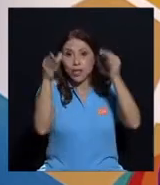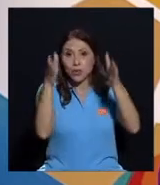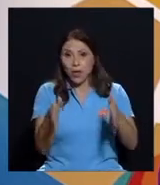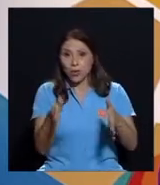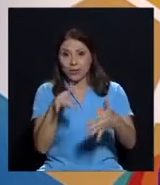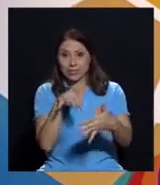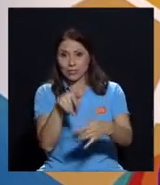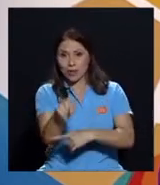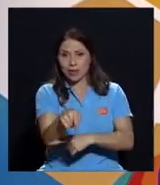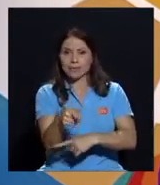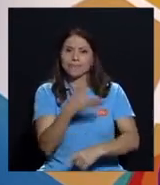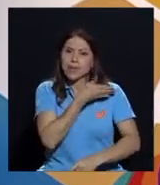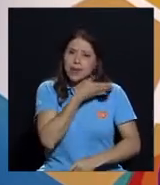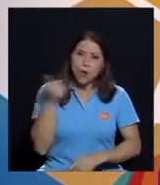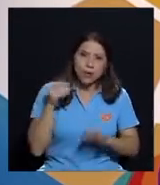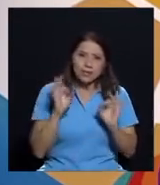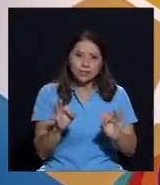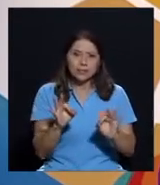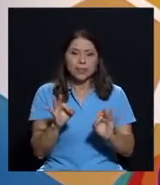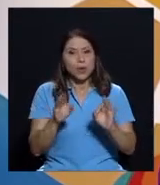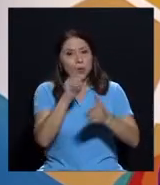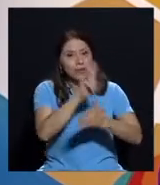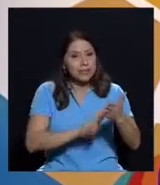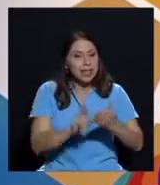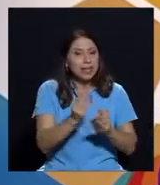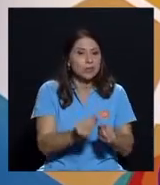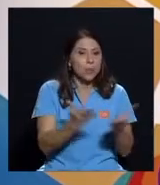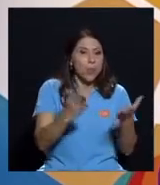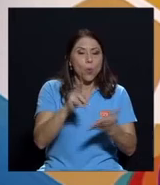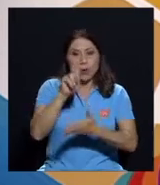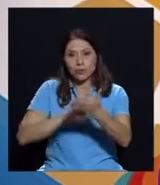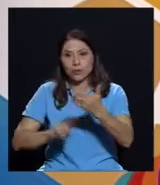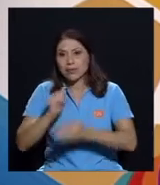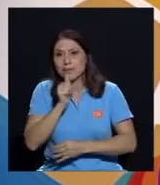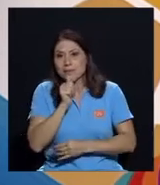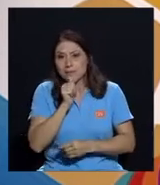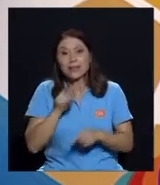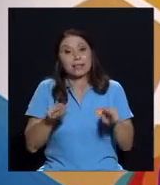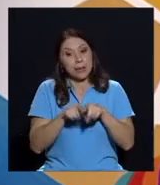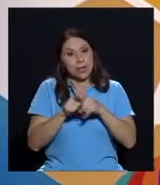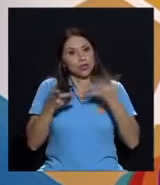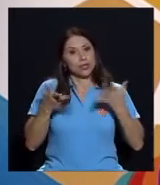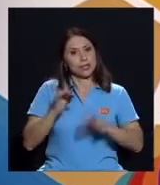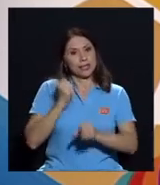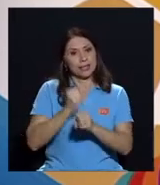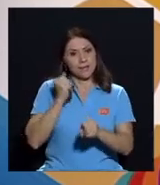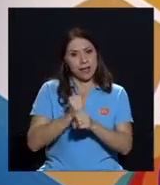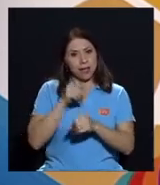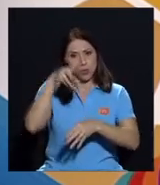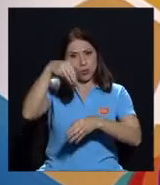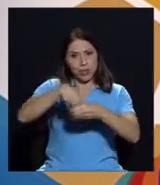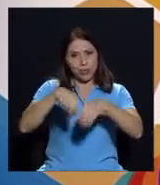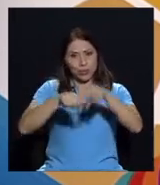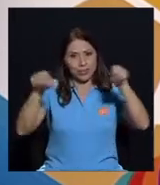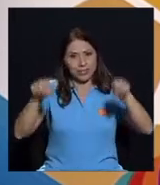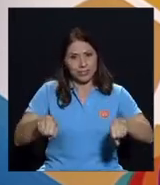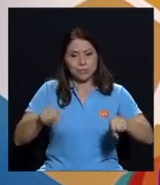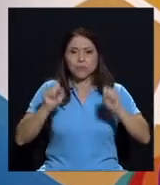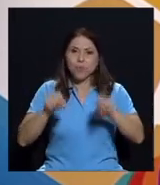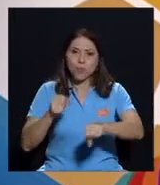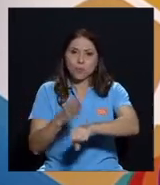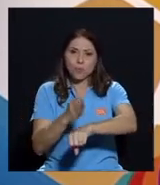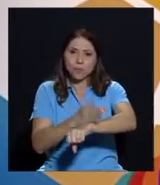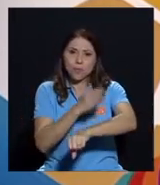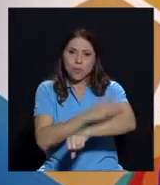los mejores tanto los que salgan de universidades públicas y privadas como los que ya están en el sistema y que les podamos mejorar sus niveles